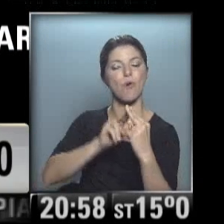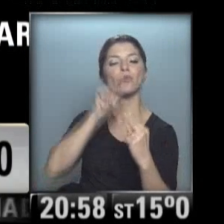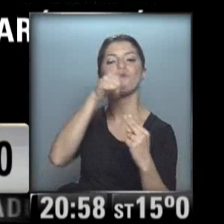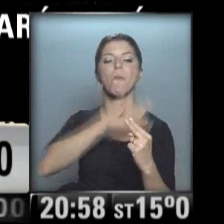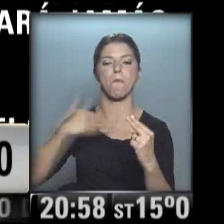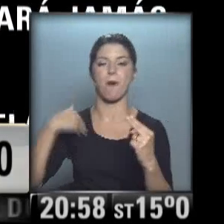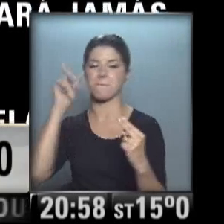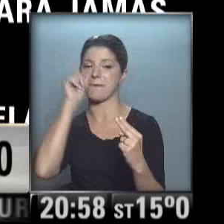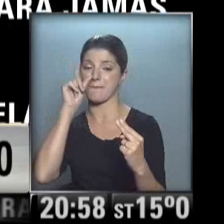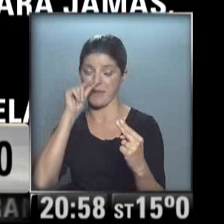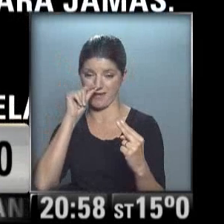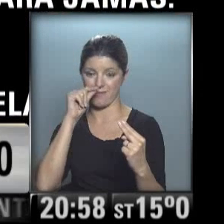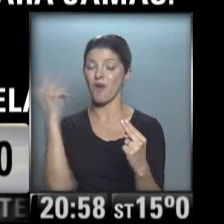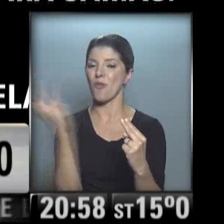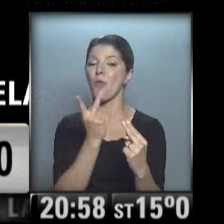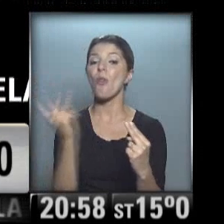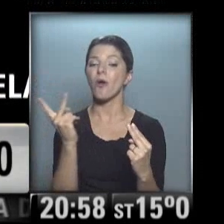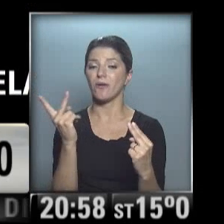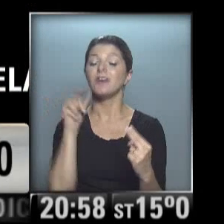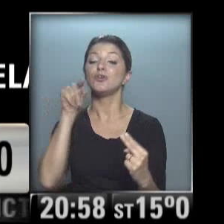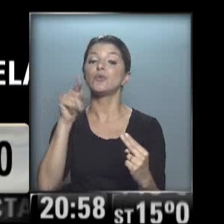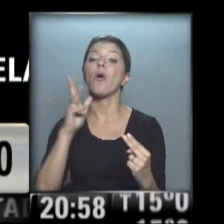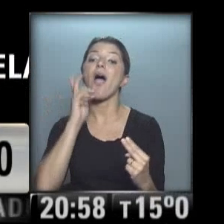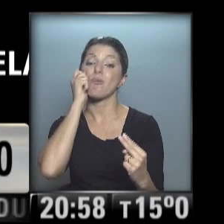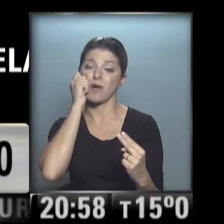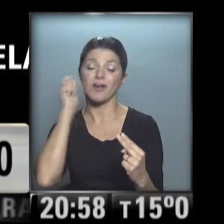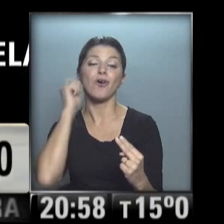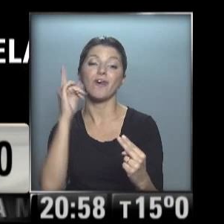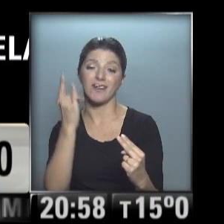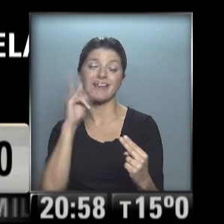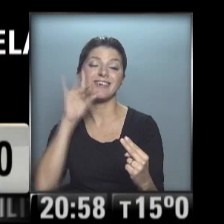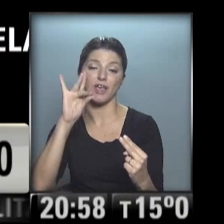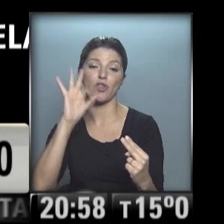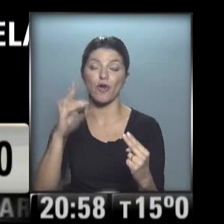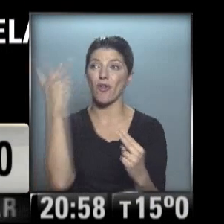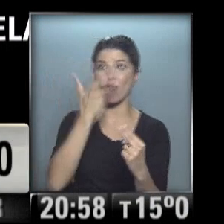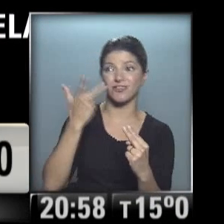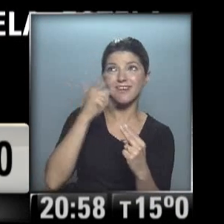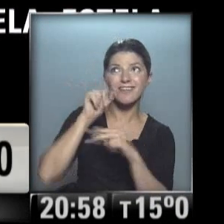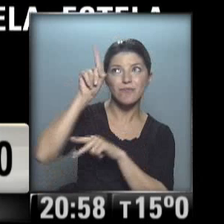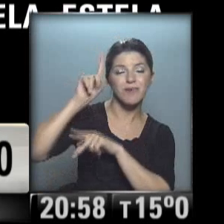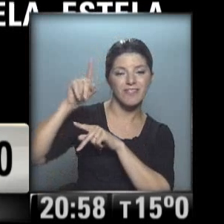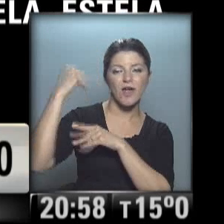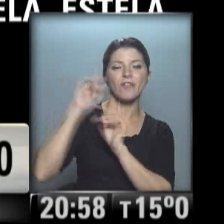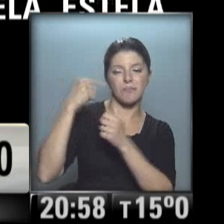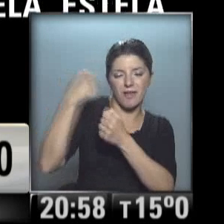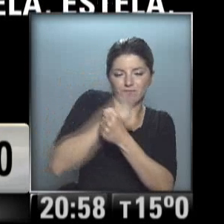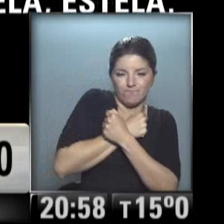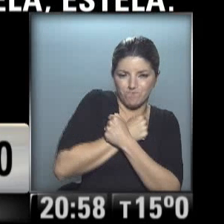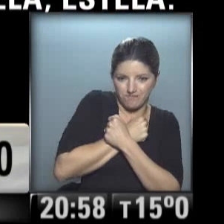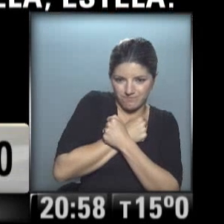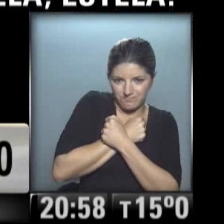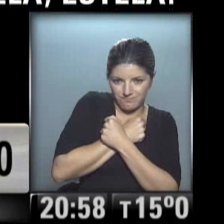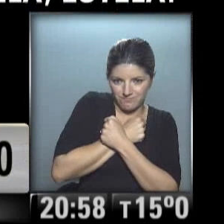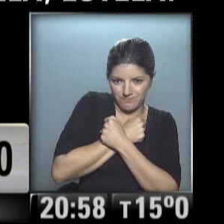padres, Laura y Chiquito, y tu abuelo Guido desde el cielo, nos apretarán en el abrazo